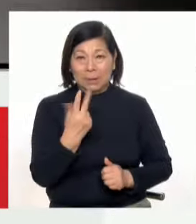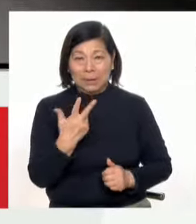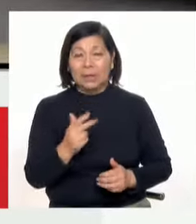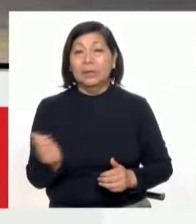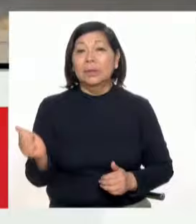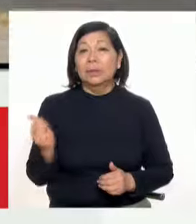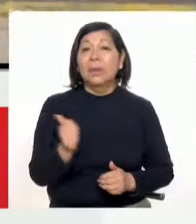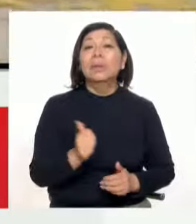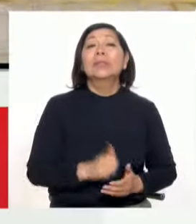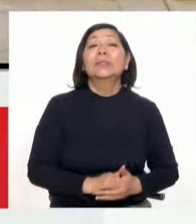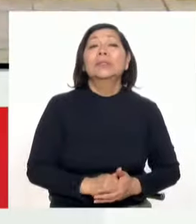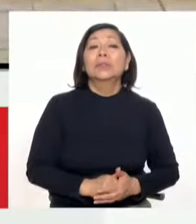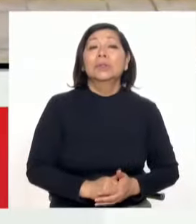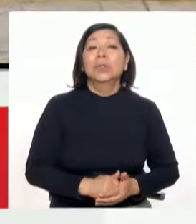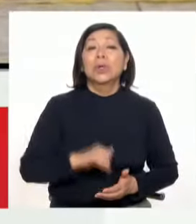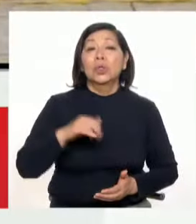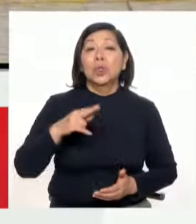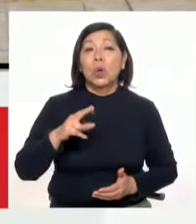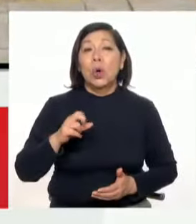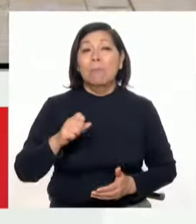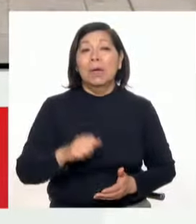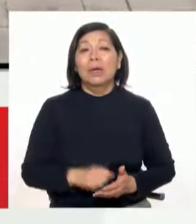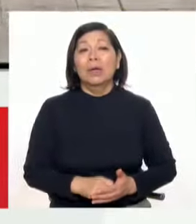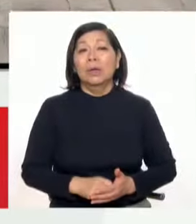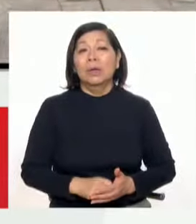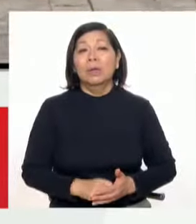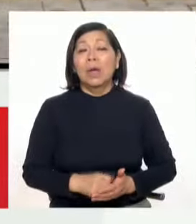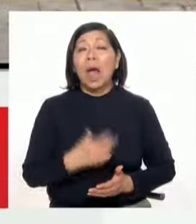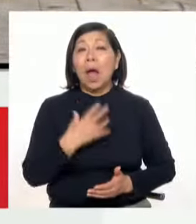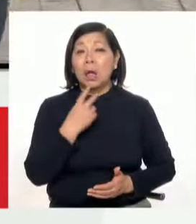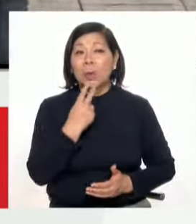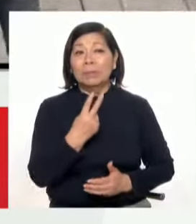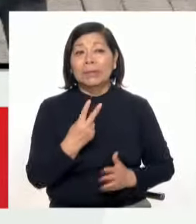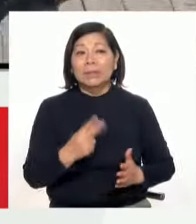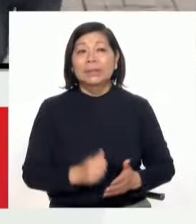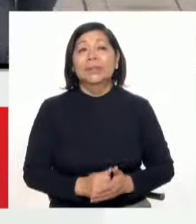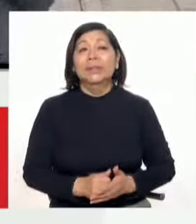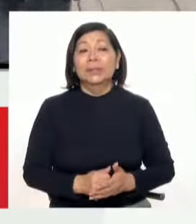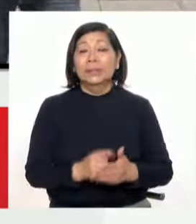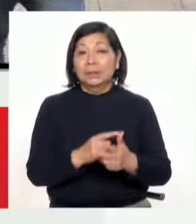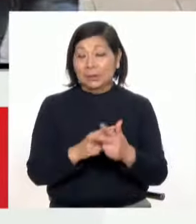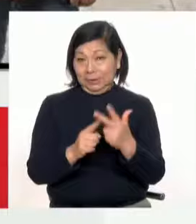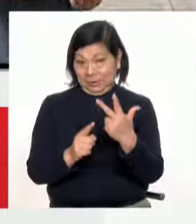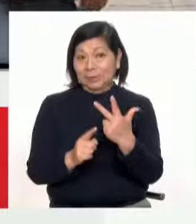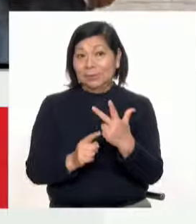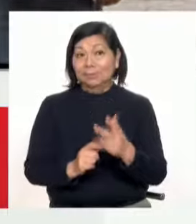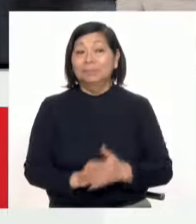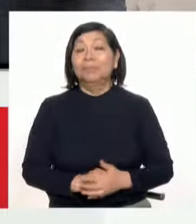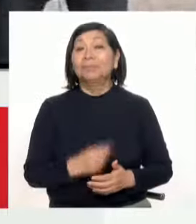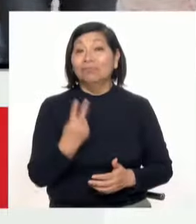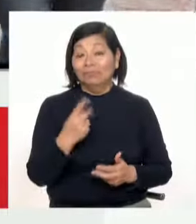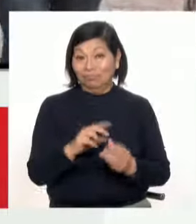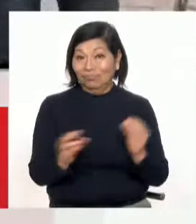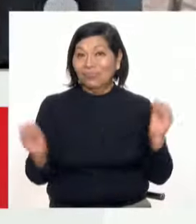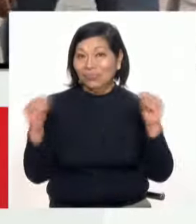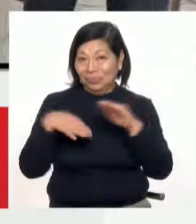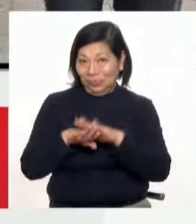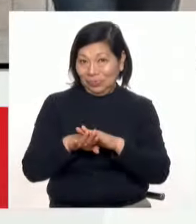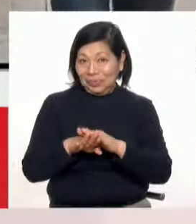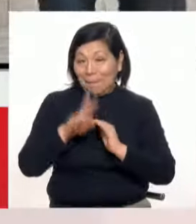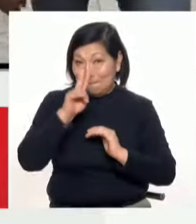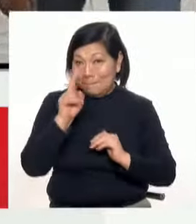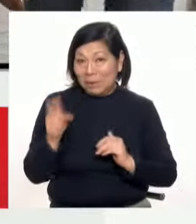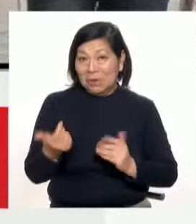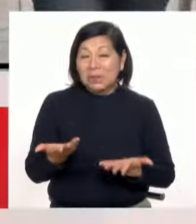años, alias Pana, y Yusmari Cristancho Ocando, de 27 años, alias Fabi. Ambos habrían ingresado a nuestro